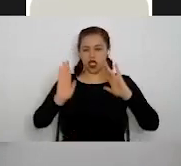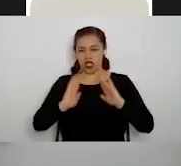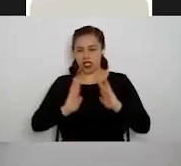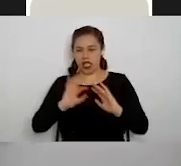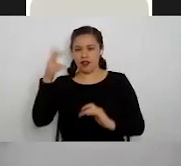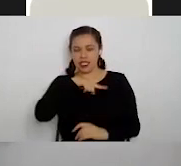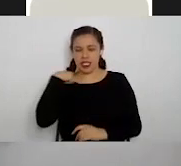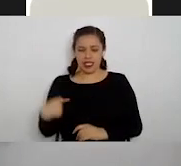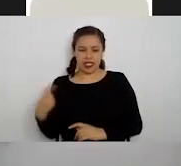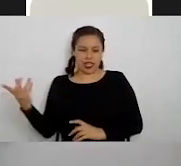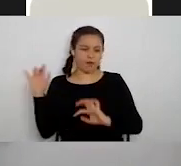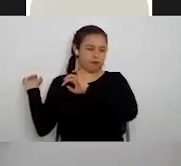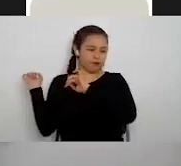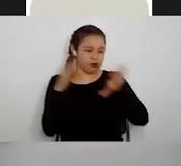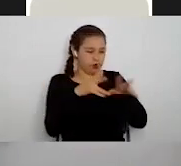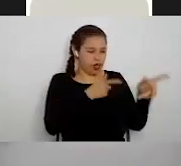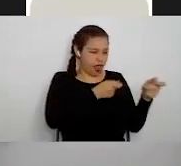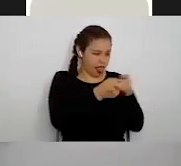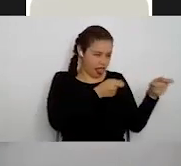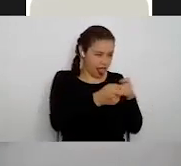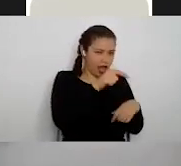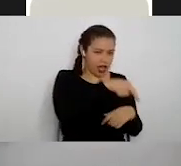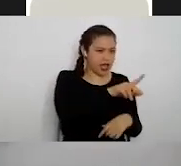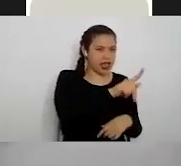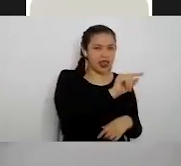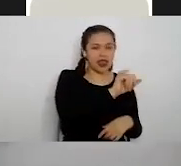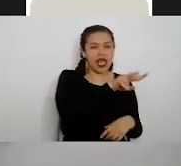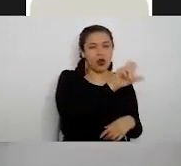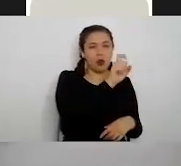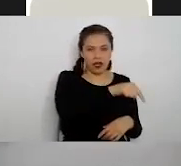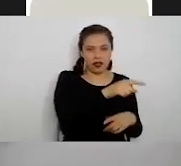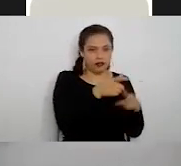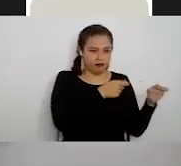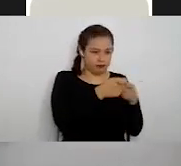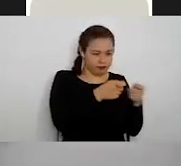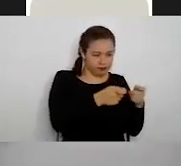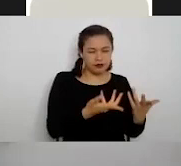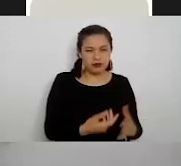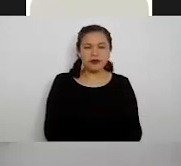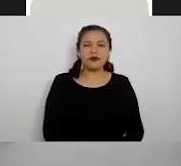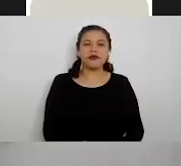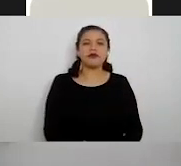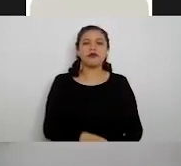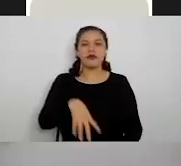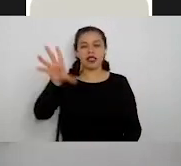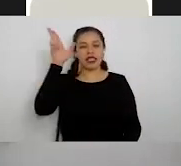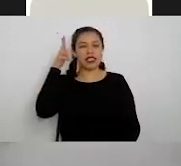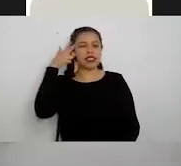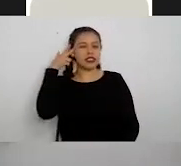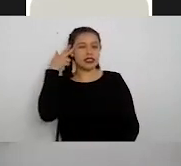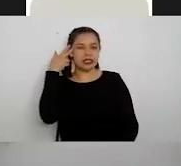controlar Taiwán. Entonces, saben que China tiene en la cabeza poder invadir